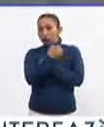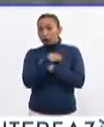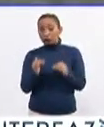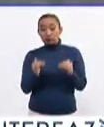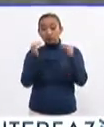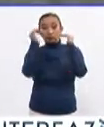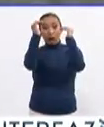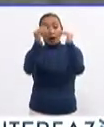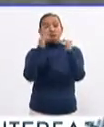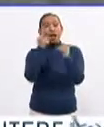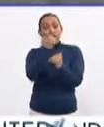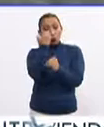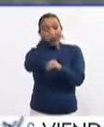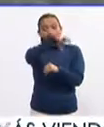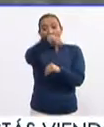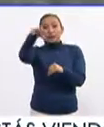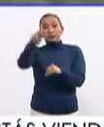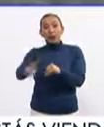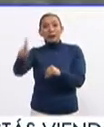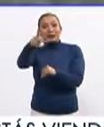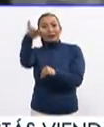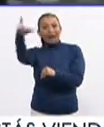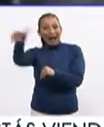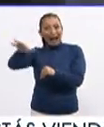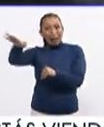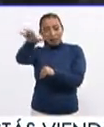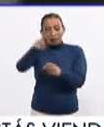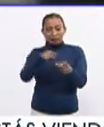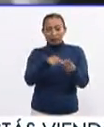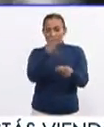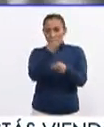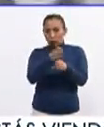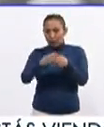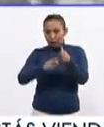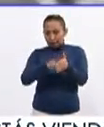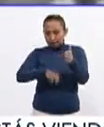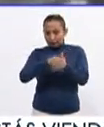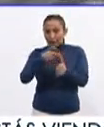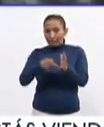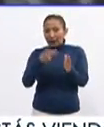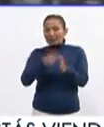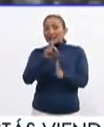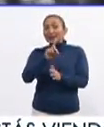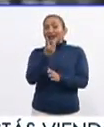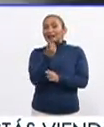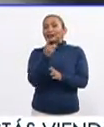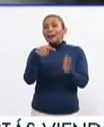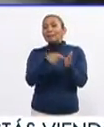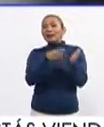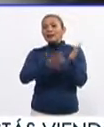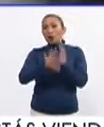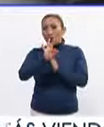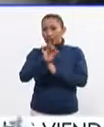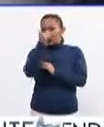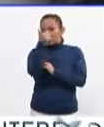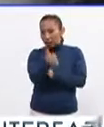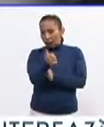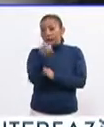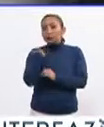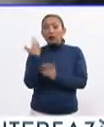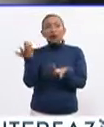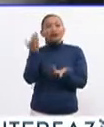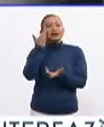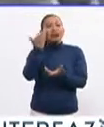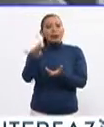ponderó la implementación de escuelas rurales y agrícolas. La segunda reforma se presentó el 30 de diciembre de 1946,